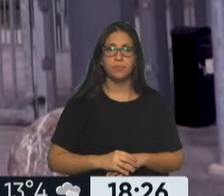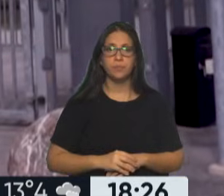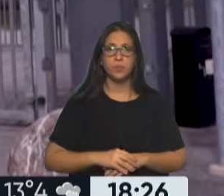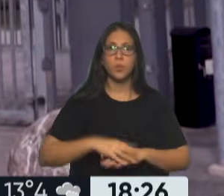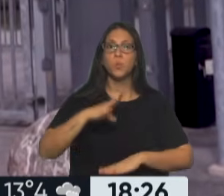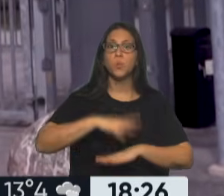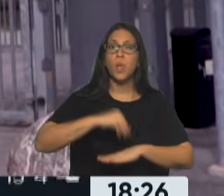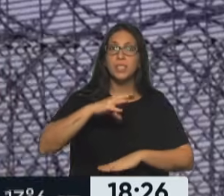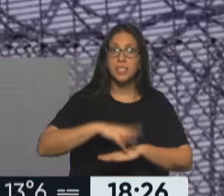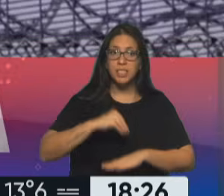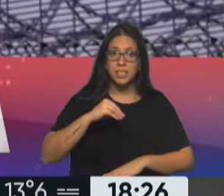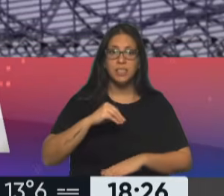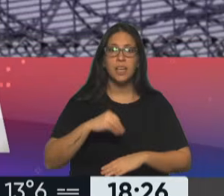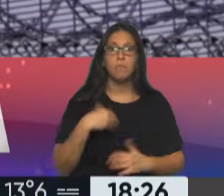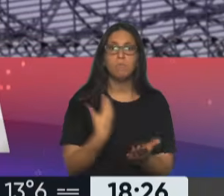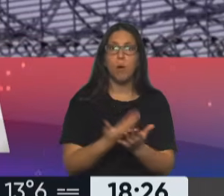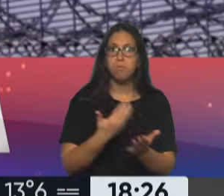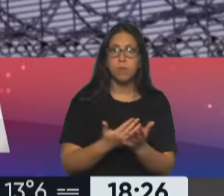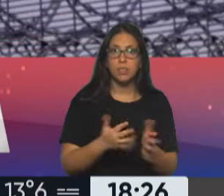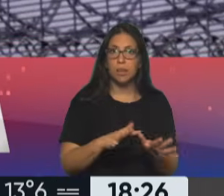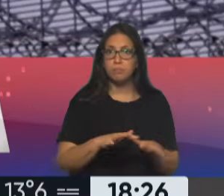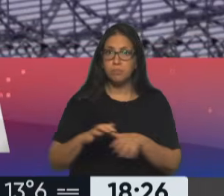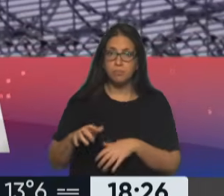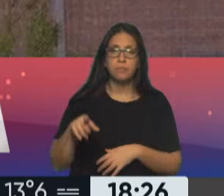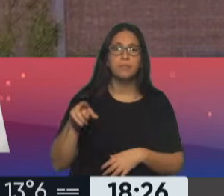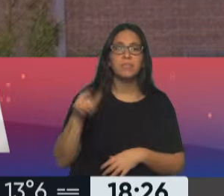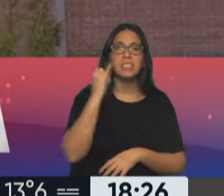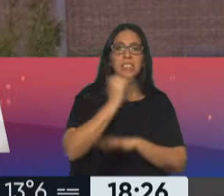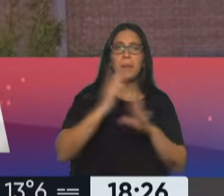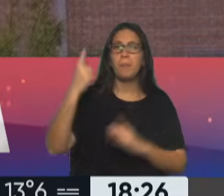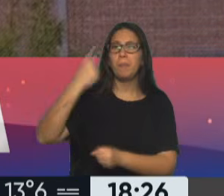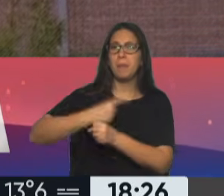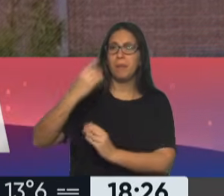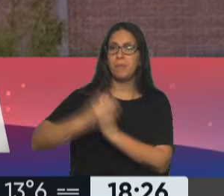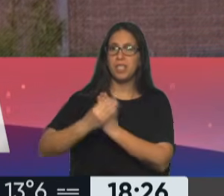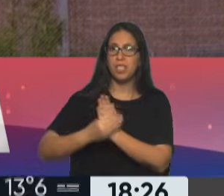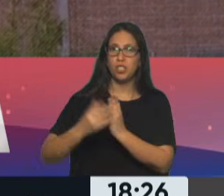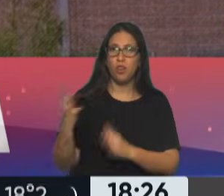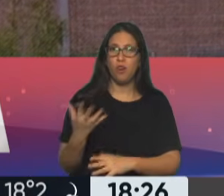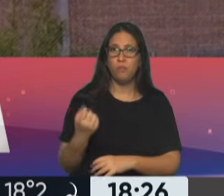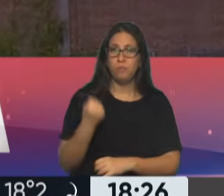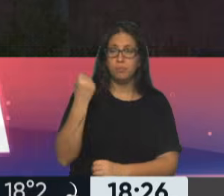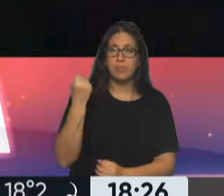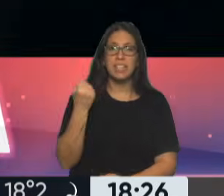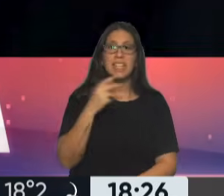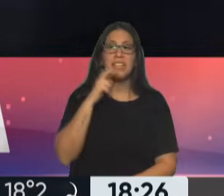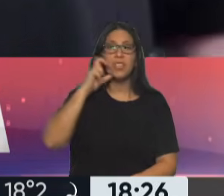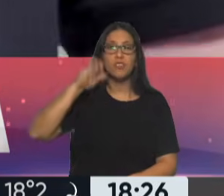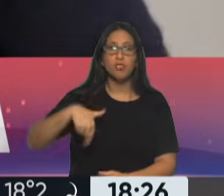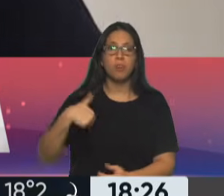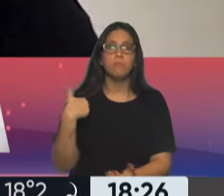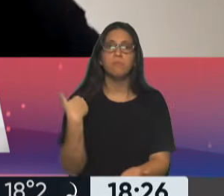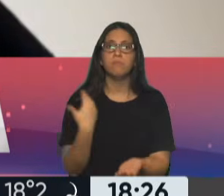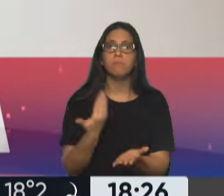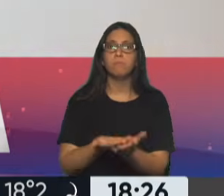Suecia, propuesta retirada. El gobierno, liderado por el primer ministro conservador Ulf Kristersson, ha retirado un